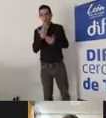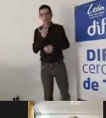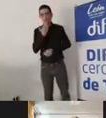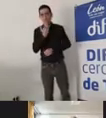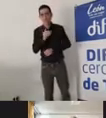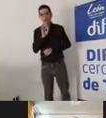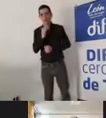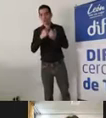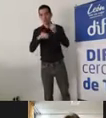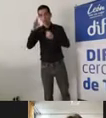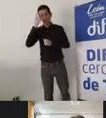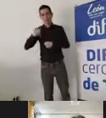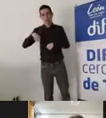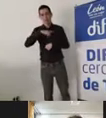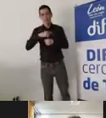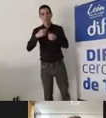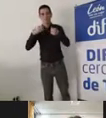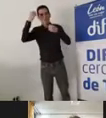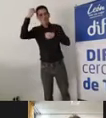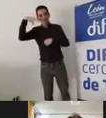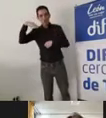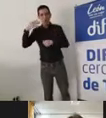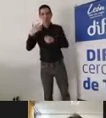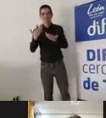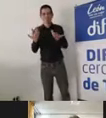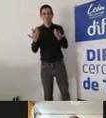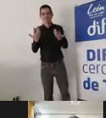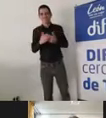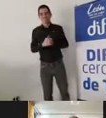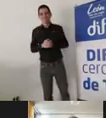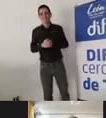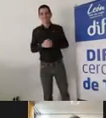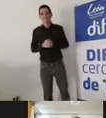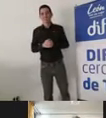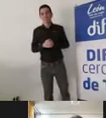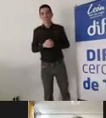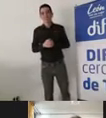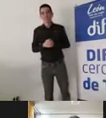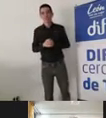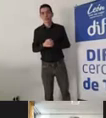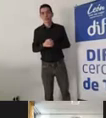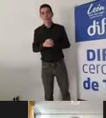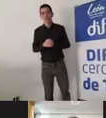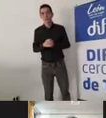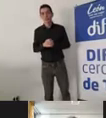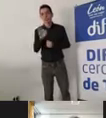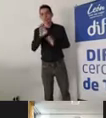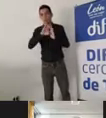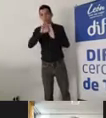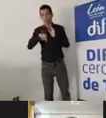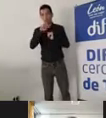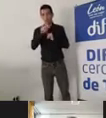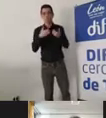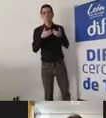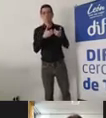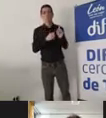perezosos, creo que representamos un peligro. Entonces tú vas por una acera y te cambias primero de acera o de andén,